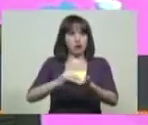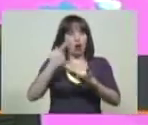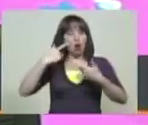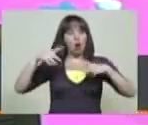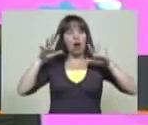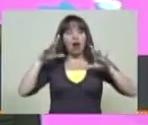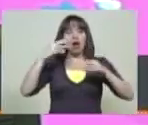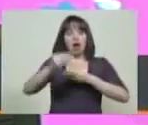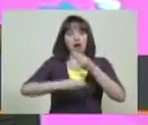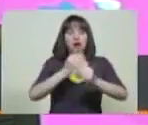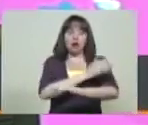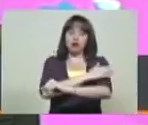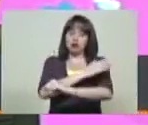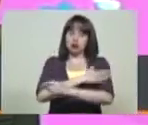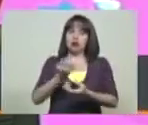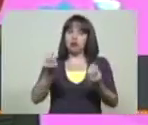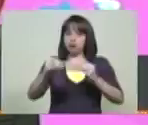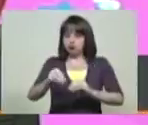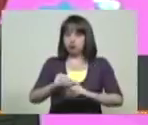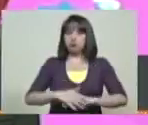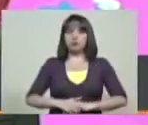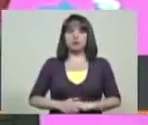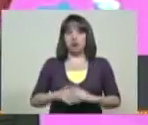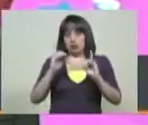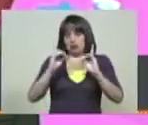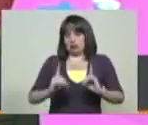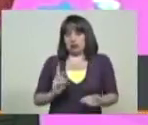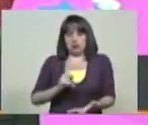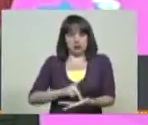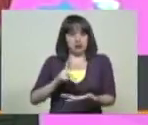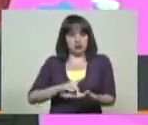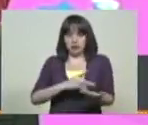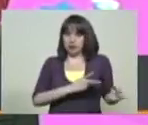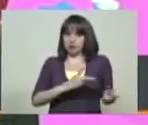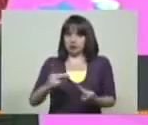derecha decida participar